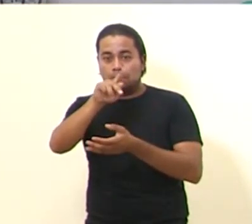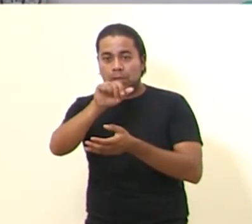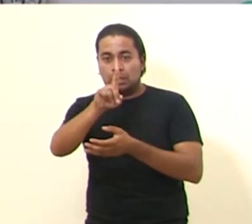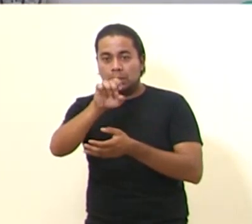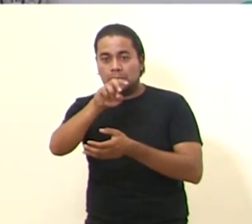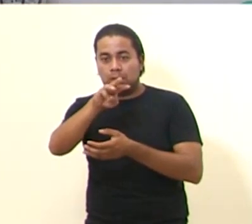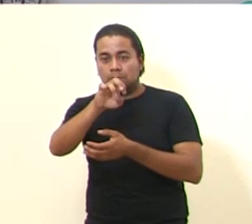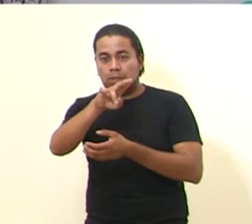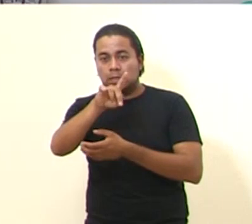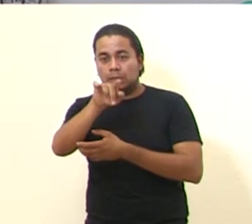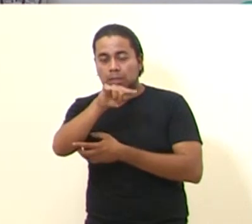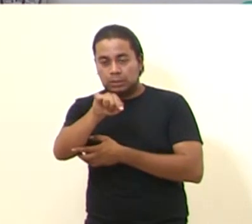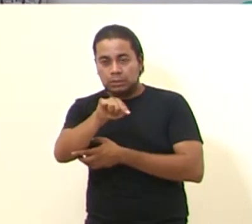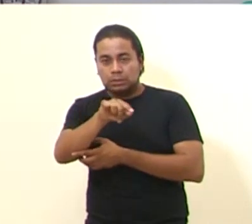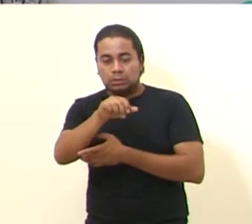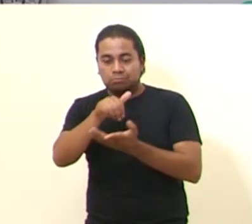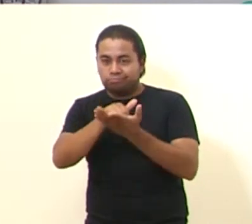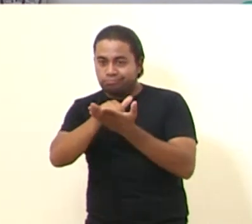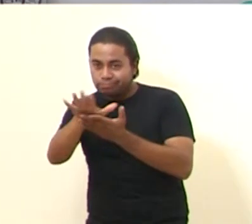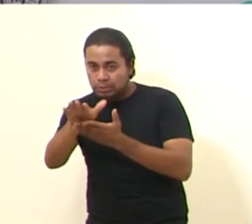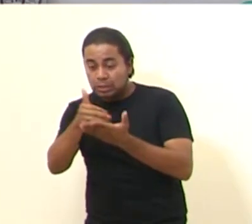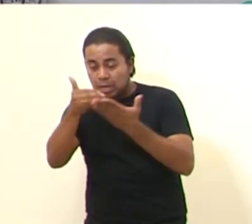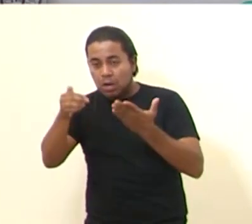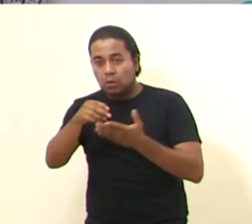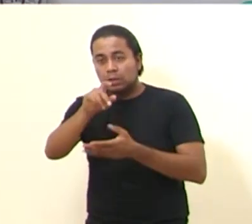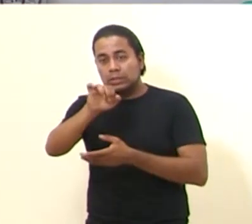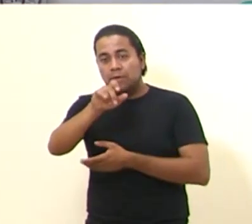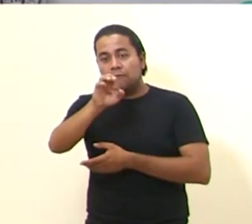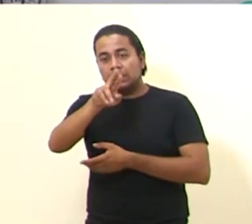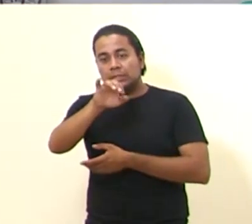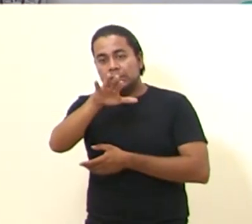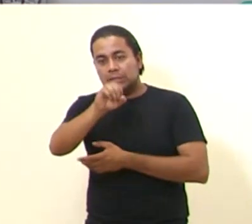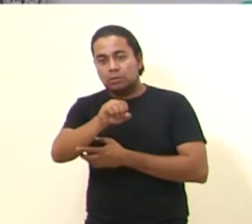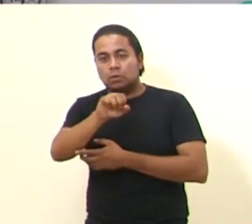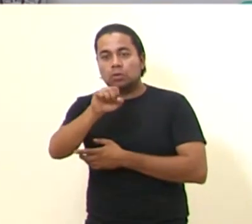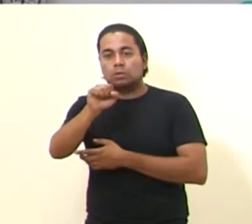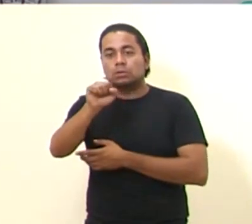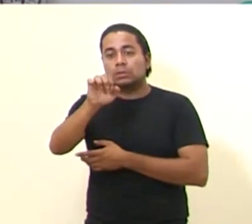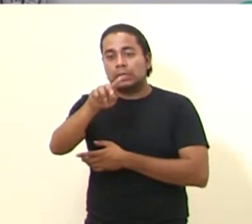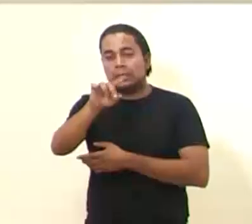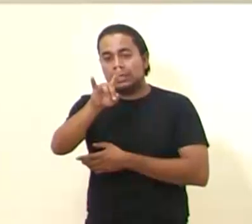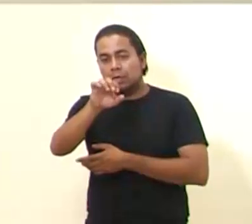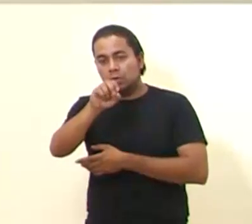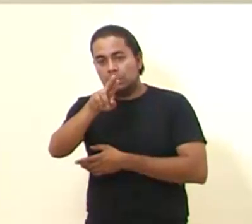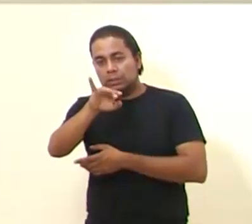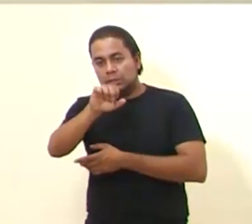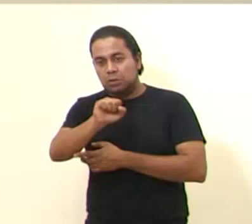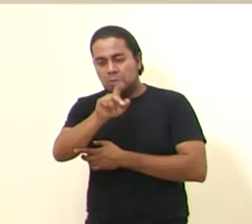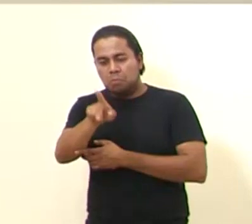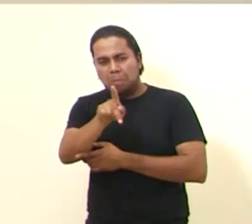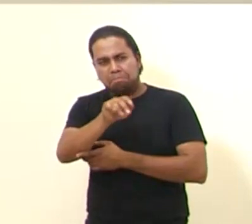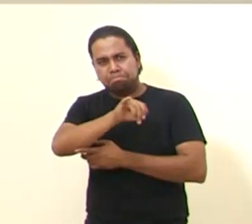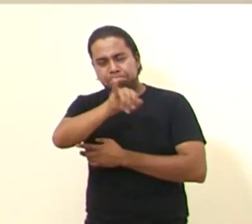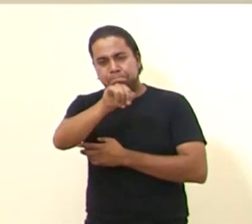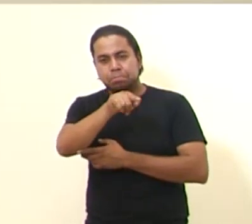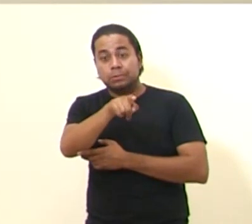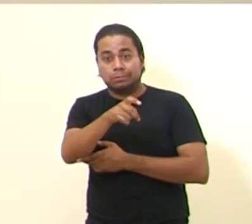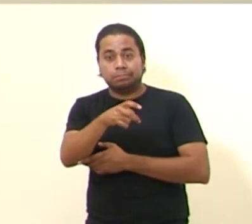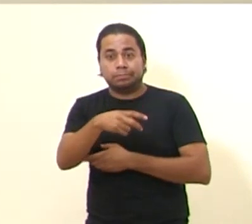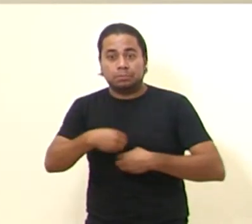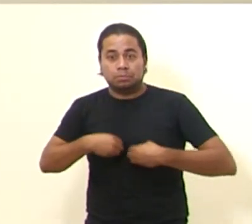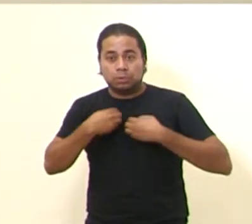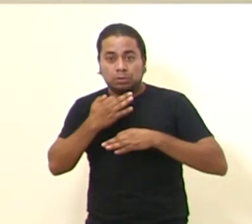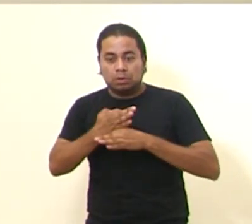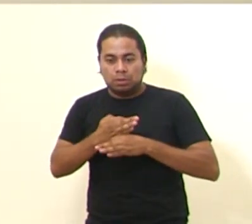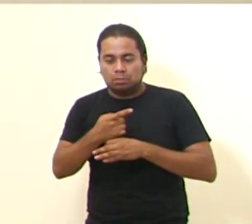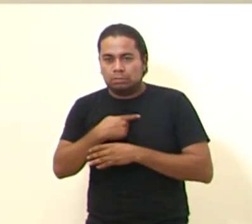Actualmente habitan en San Mateo del Mar, San Francisco del Mar, San Dionisio y Santa Cruz del Mar. También, ese es un dato que yo